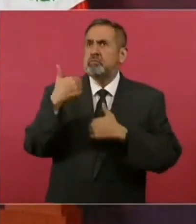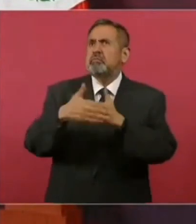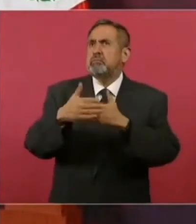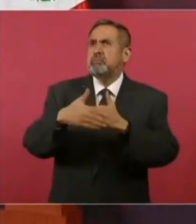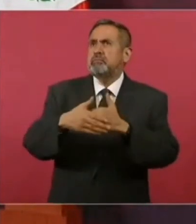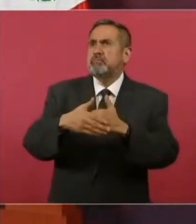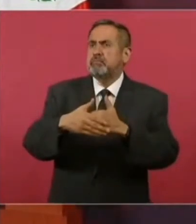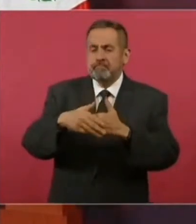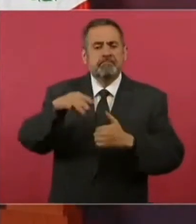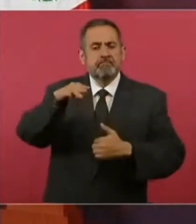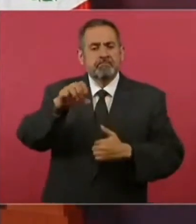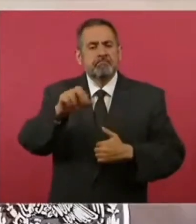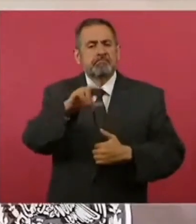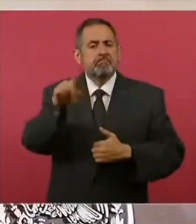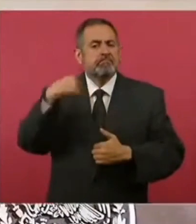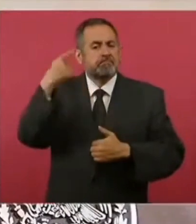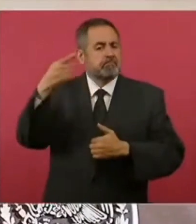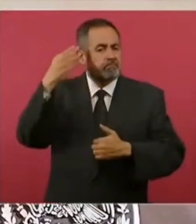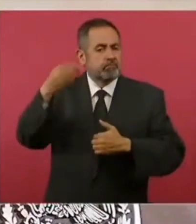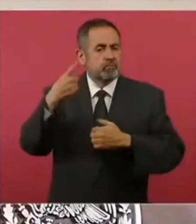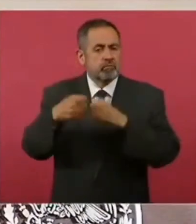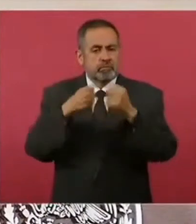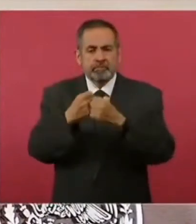en marzo del año próximo.